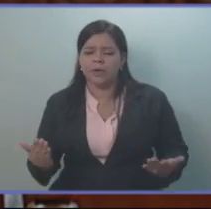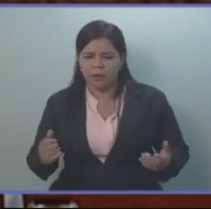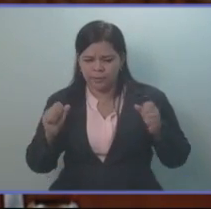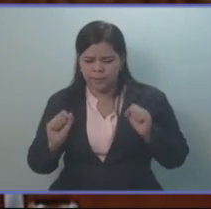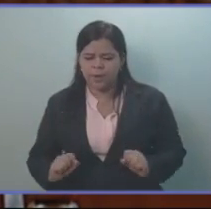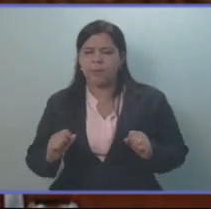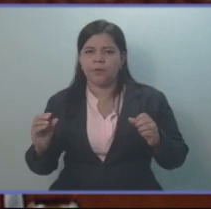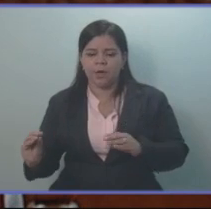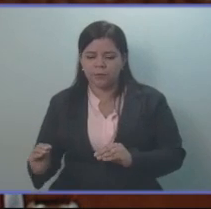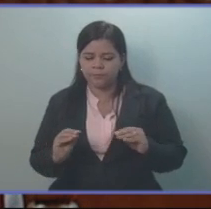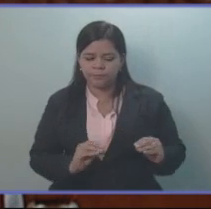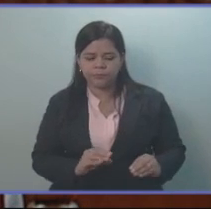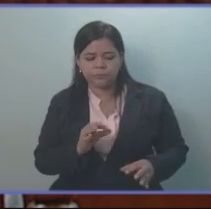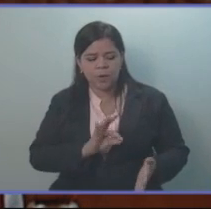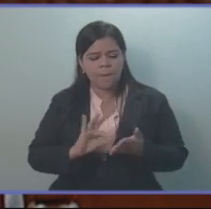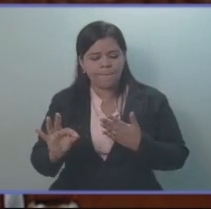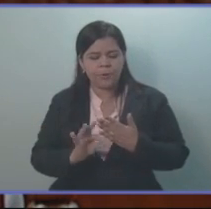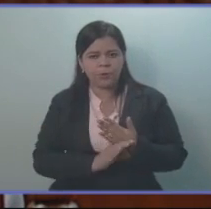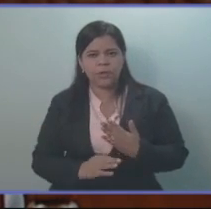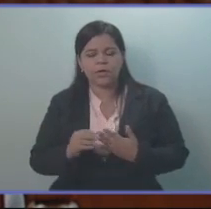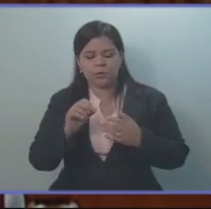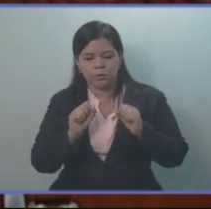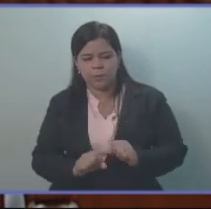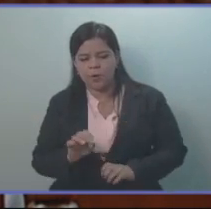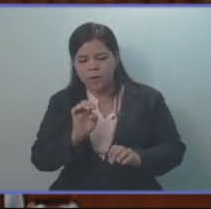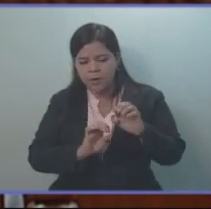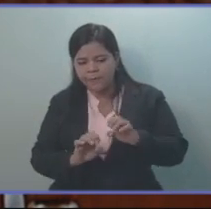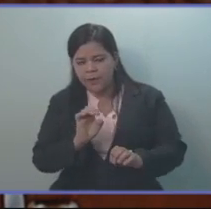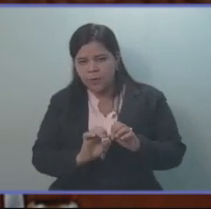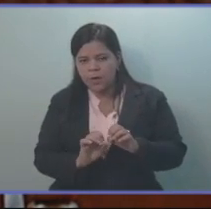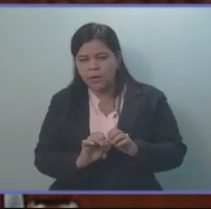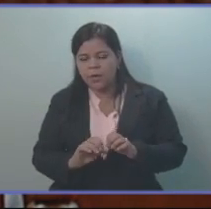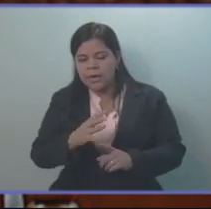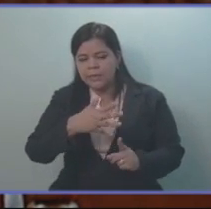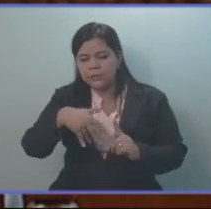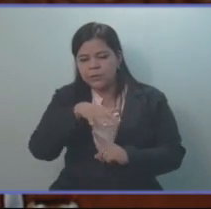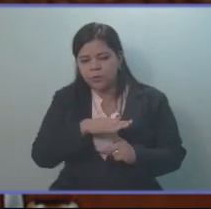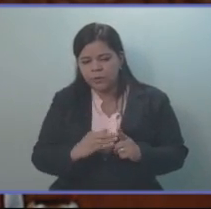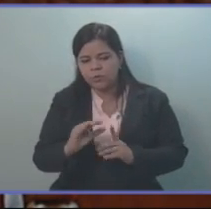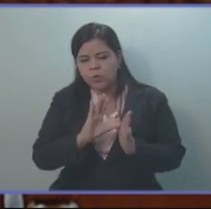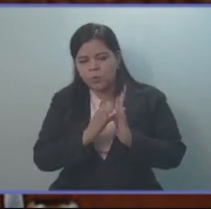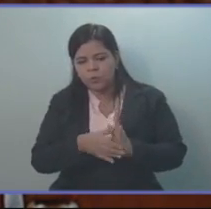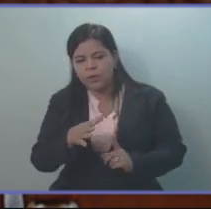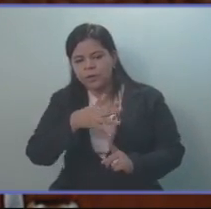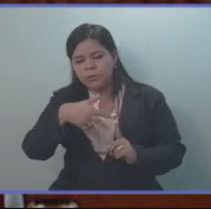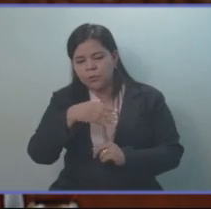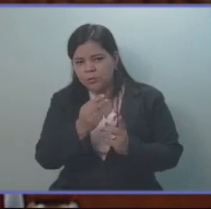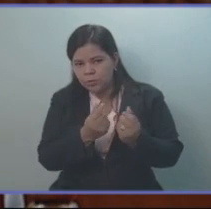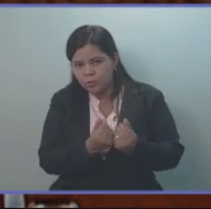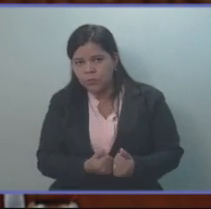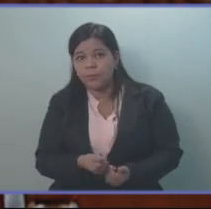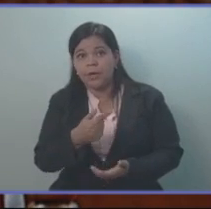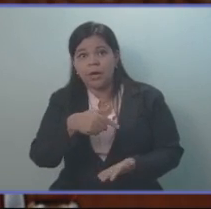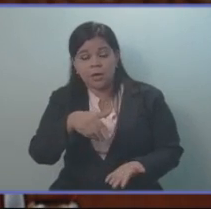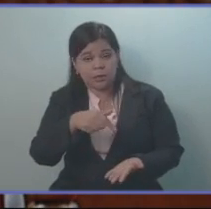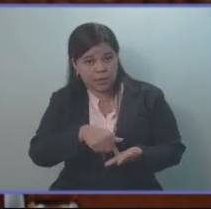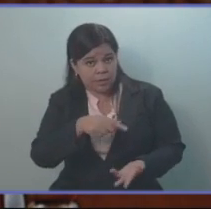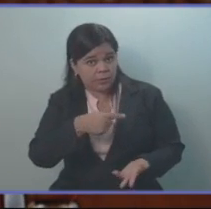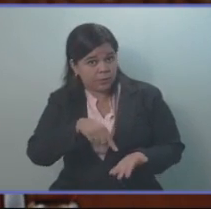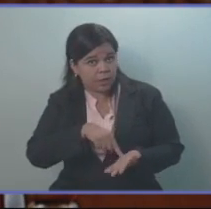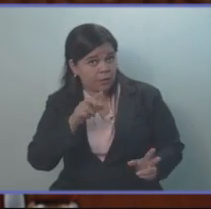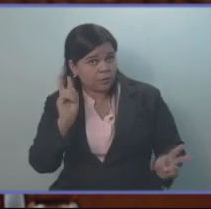realización del proyecto denominado Recalificación Socioeconómica y Cultural del Centro Histórico de San Salvador y de su